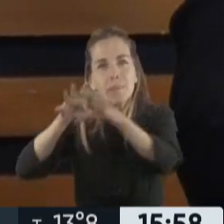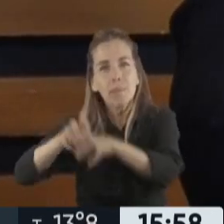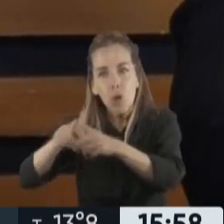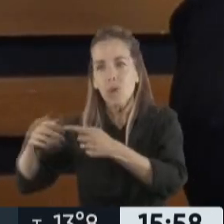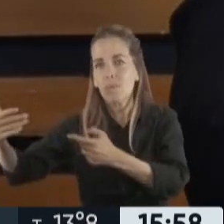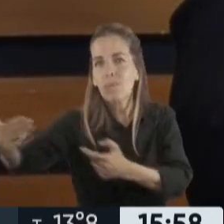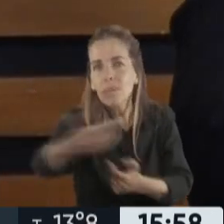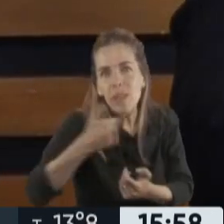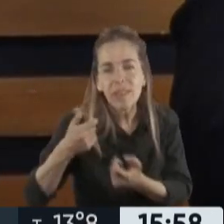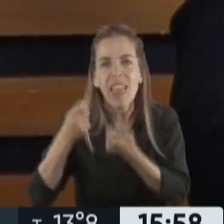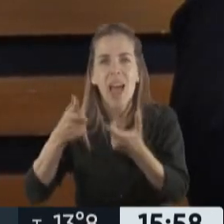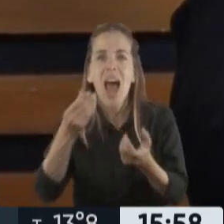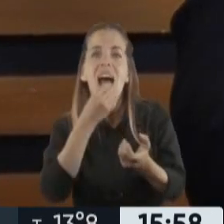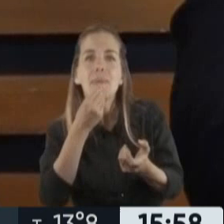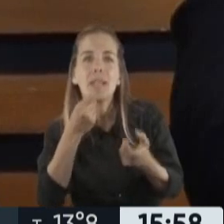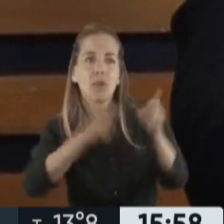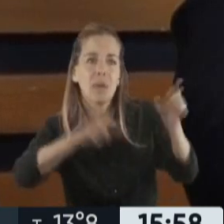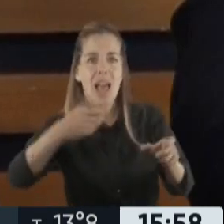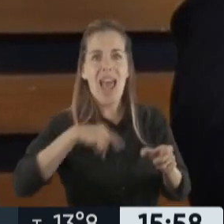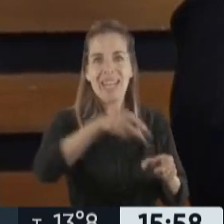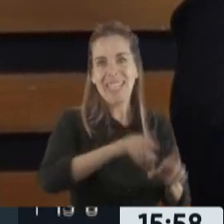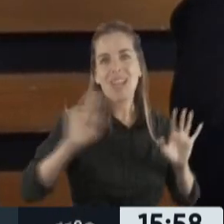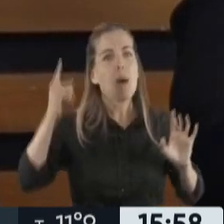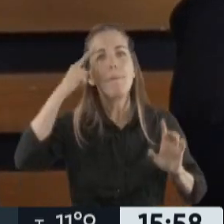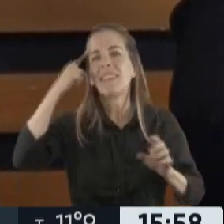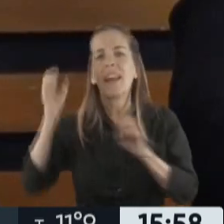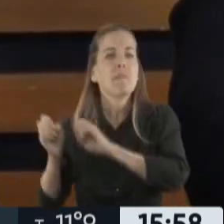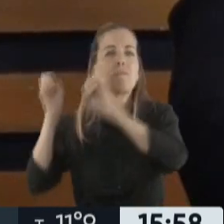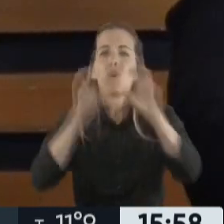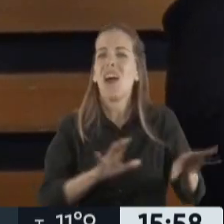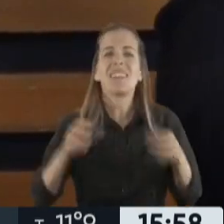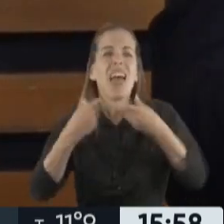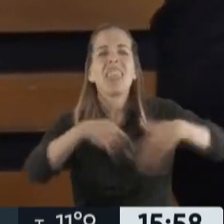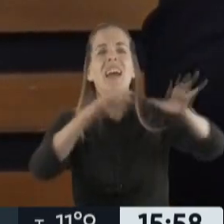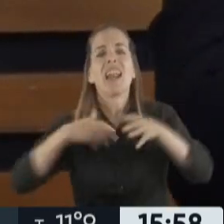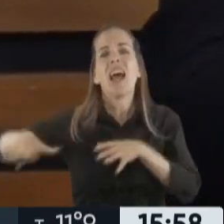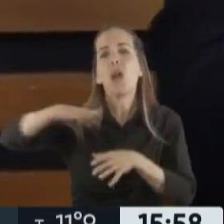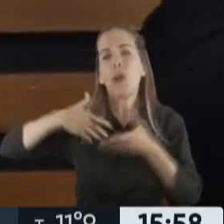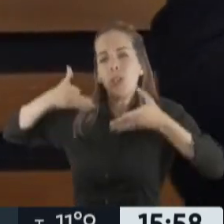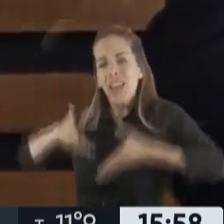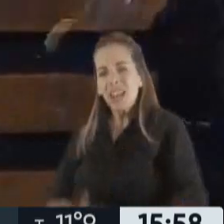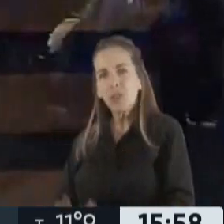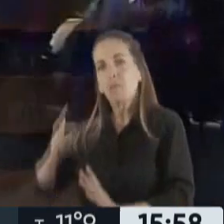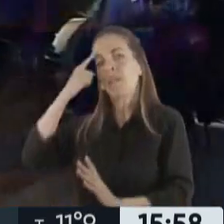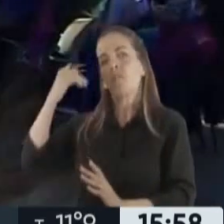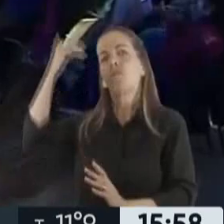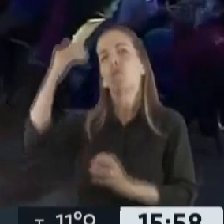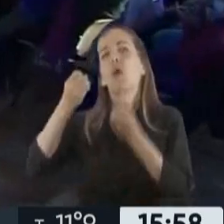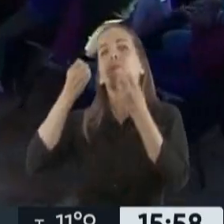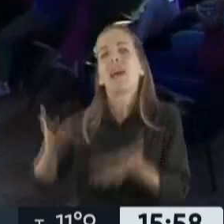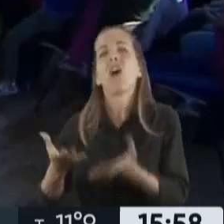no tengan que pensar en dejar el lugar donde han nacido para ir buscar un futuro mejor en otro